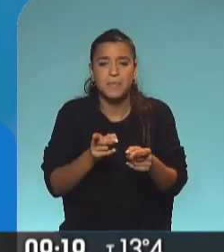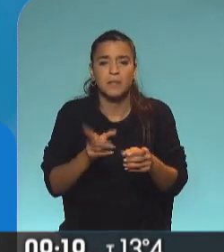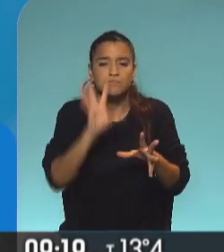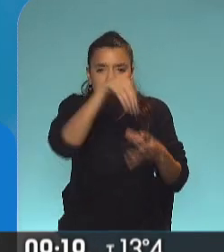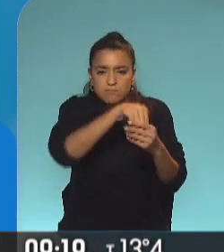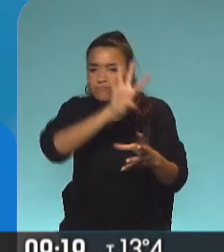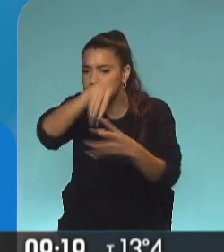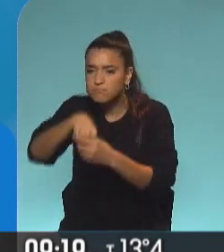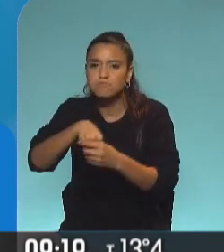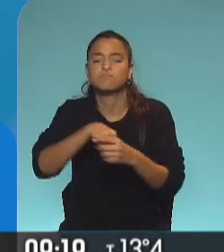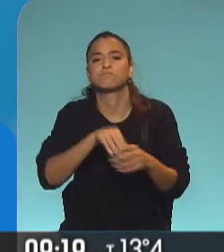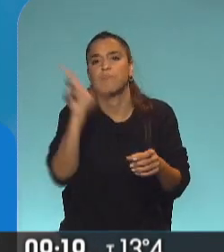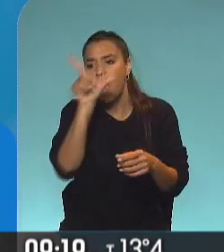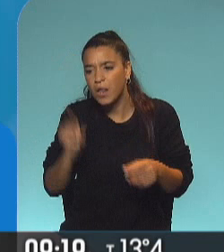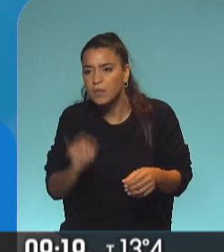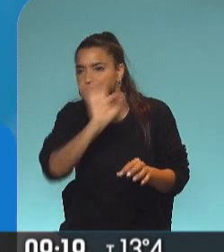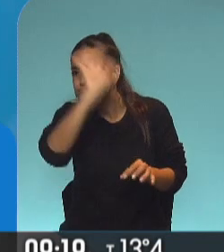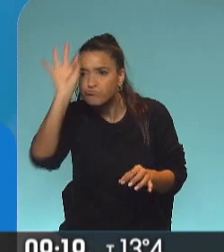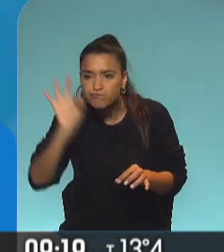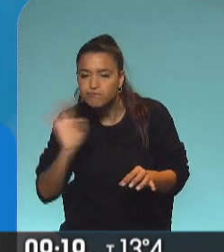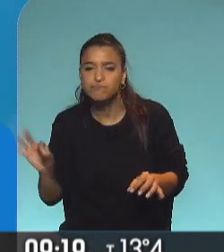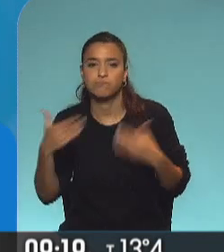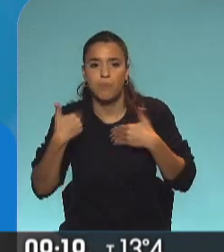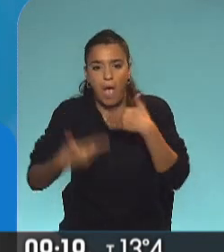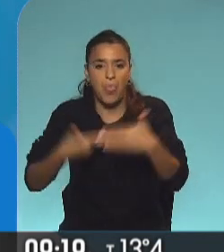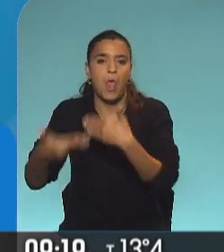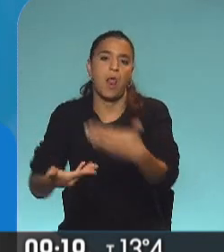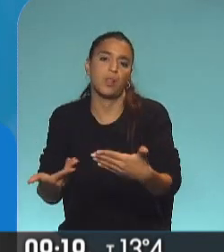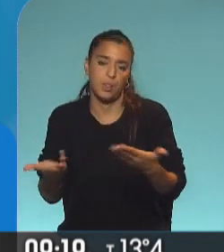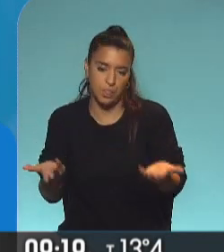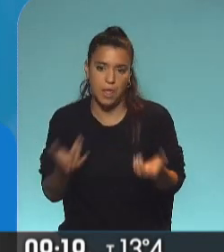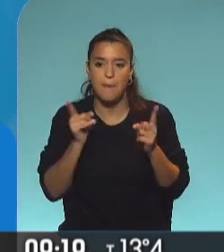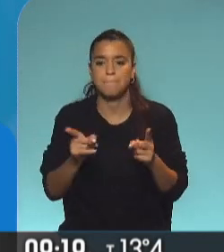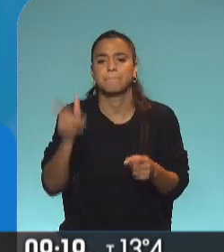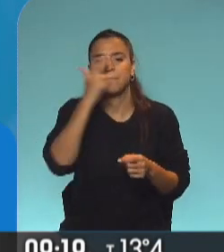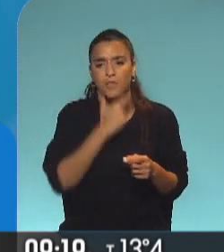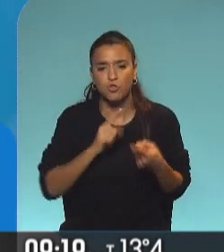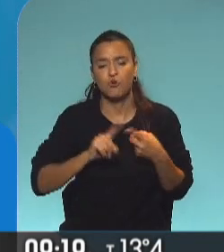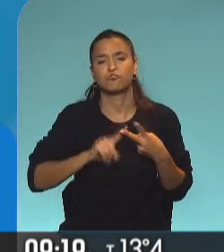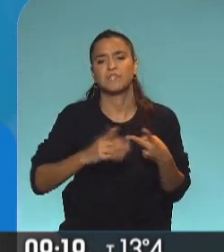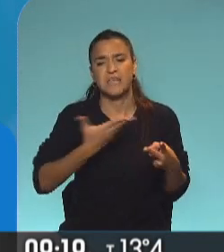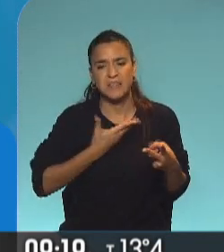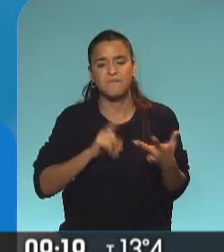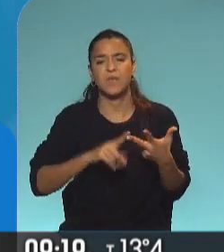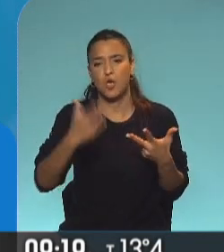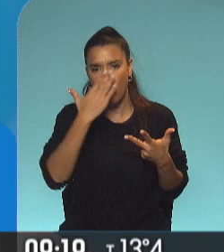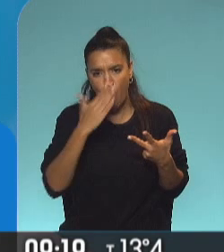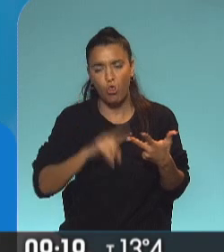en distintos puntos del país que estamos llevando adelante, tanto en Mendoza, en Santa Fe, en